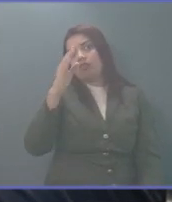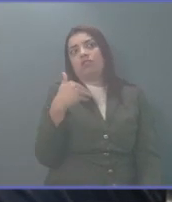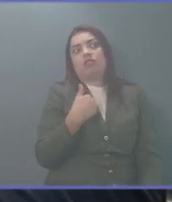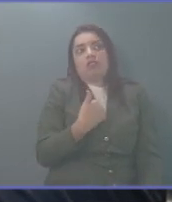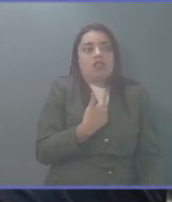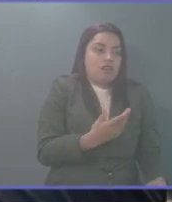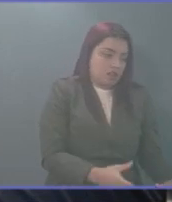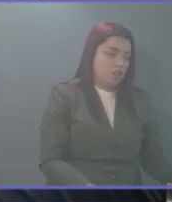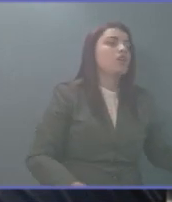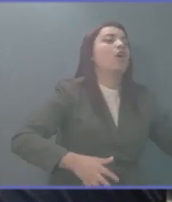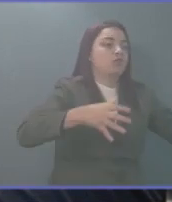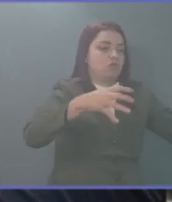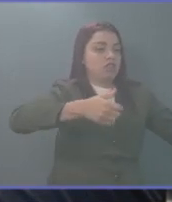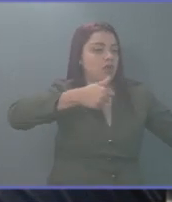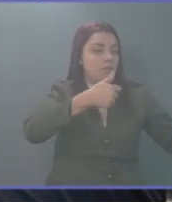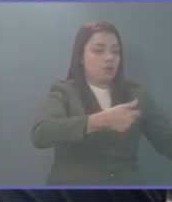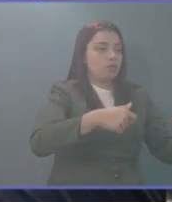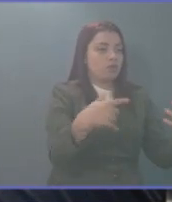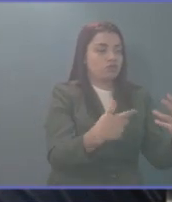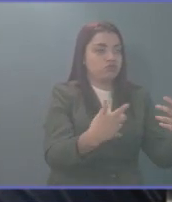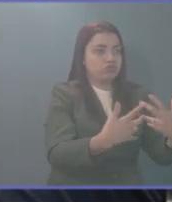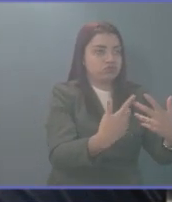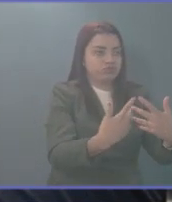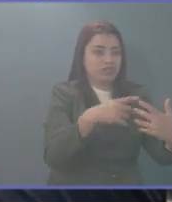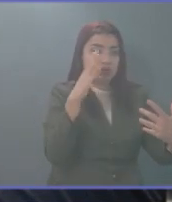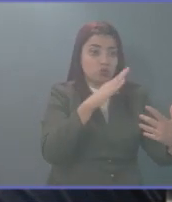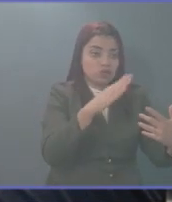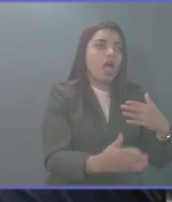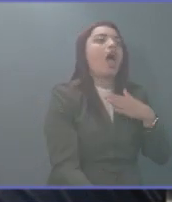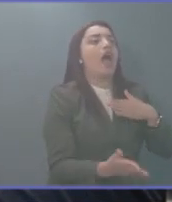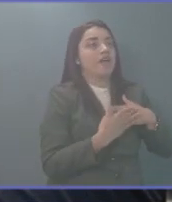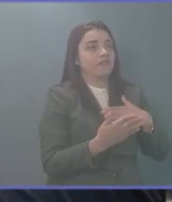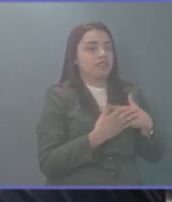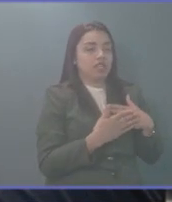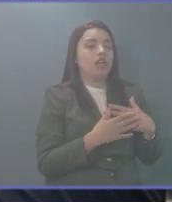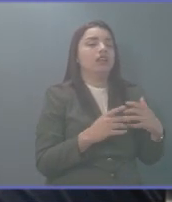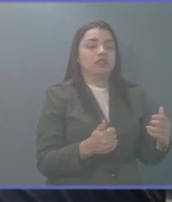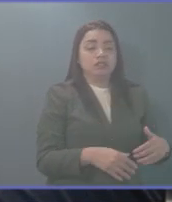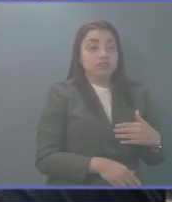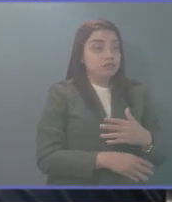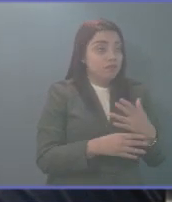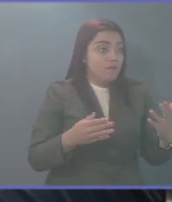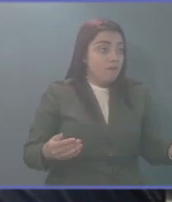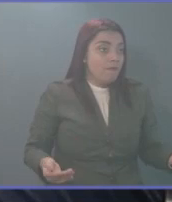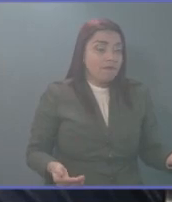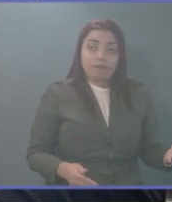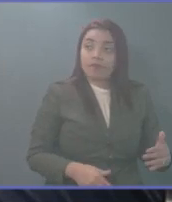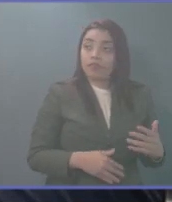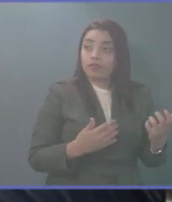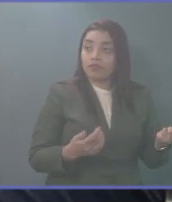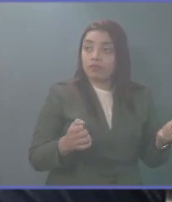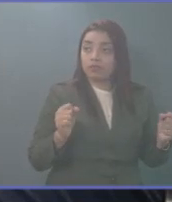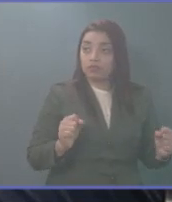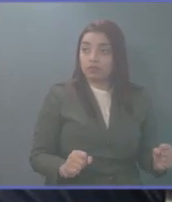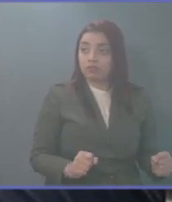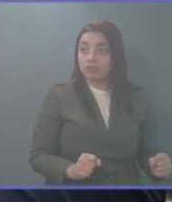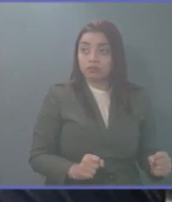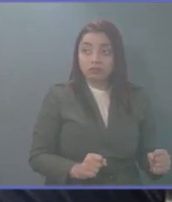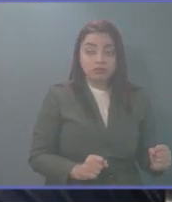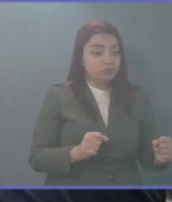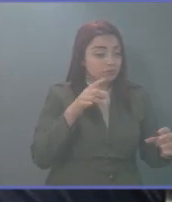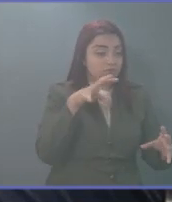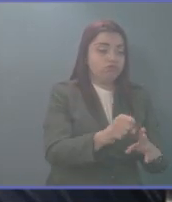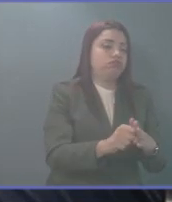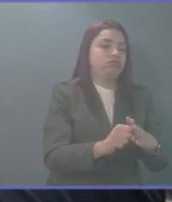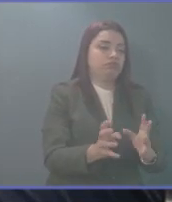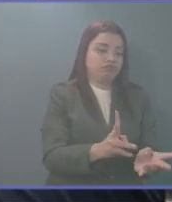planta automatizada que nos indicara por medio de un sistema SCADA, nos dijera, miren, acá vamos de